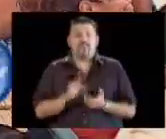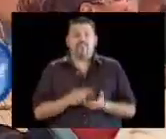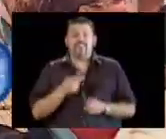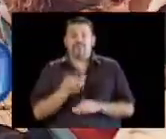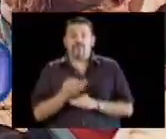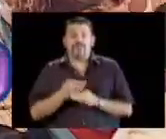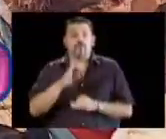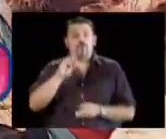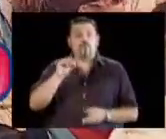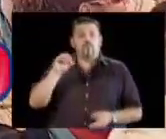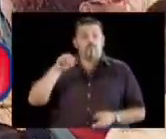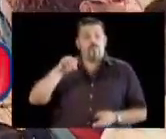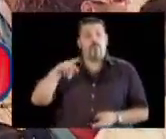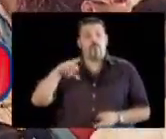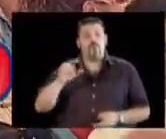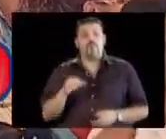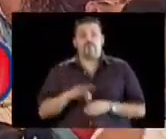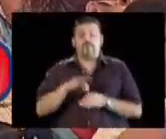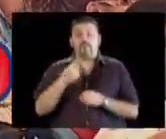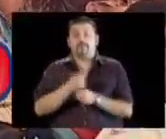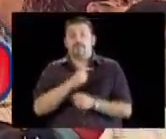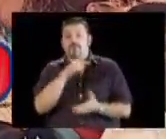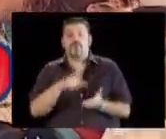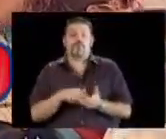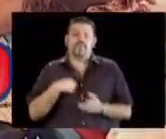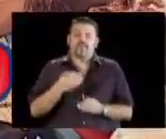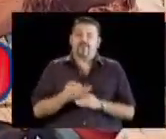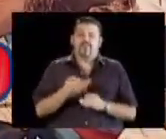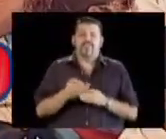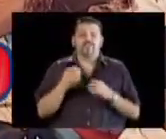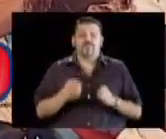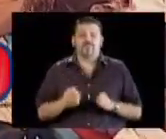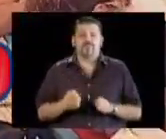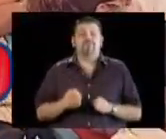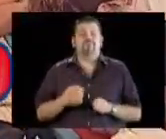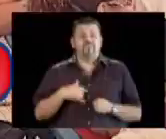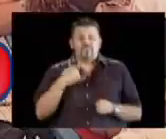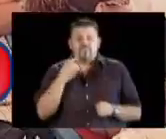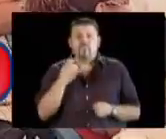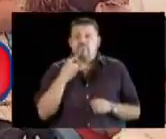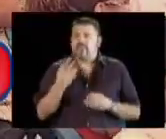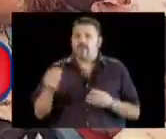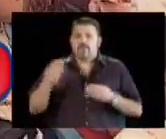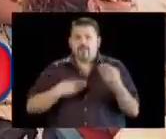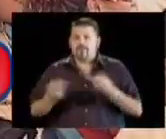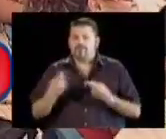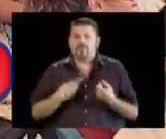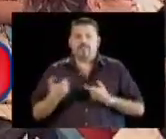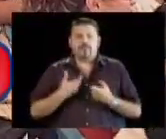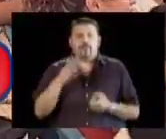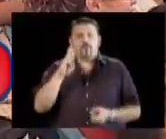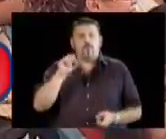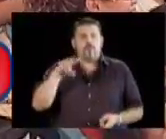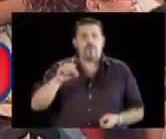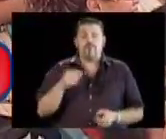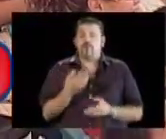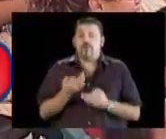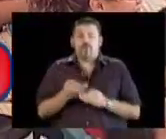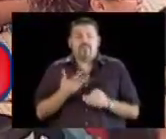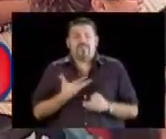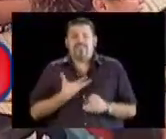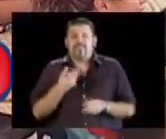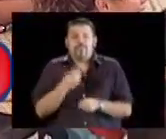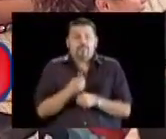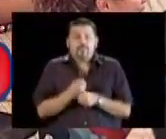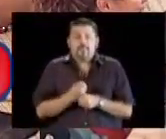lugar aquí en Juárez. Y ahorita hemos estado ganando muchos bonos y tenemos otro bono de primer lugar en